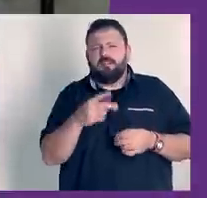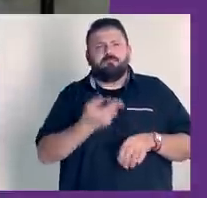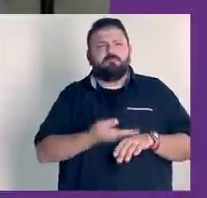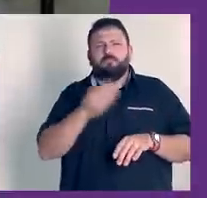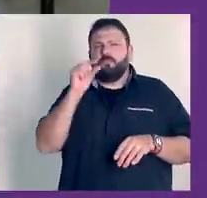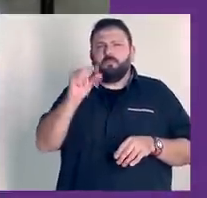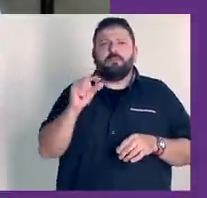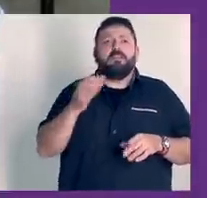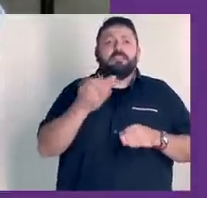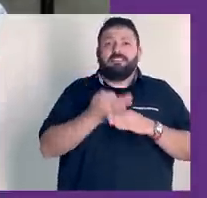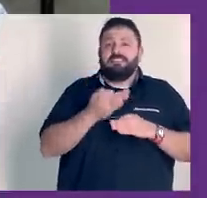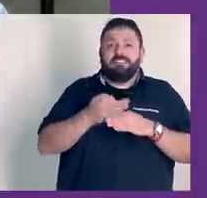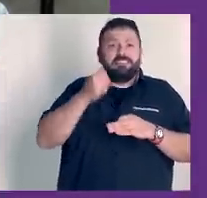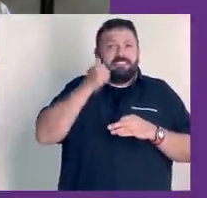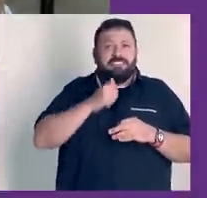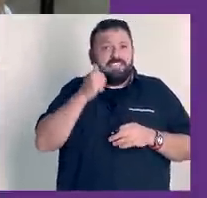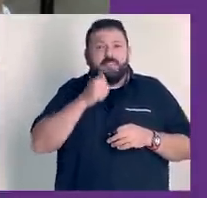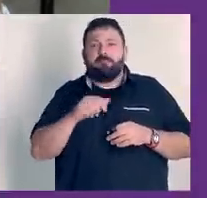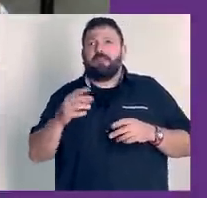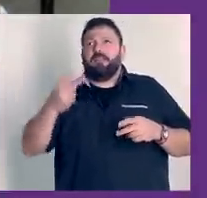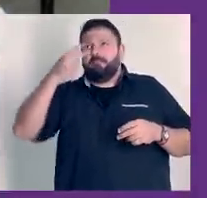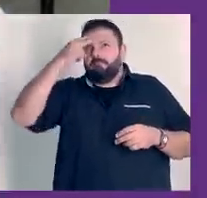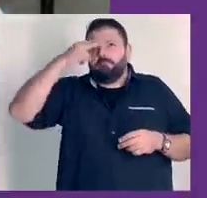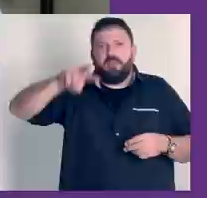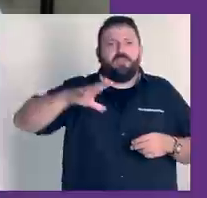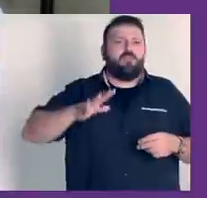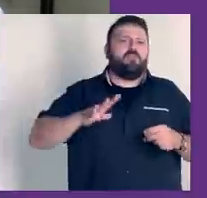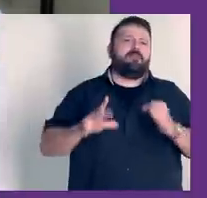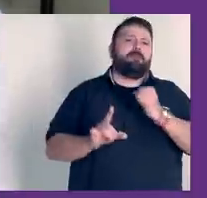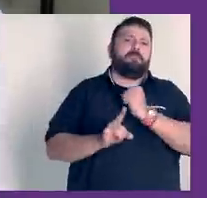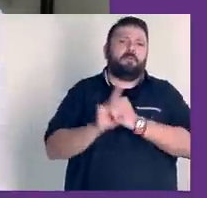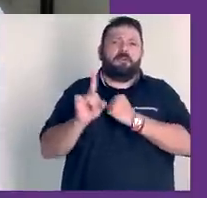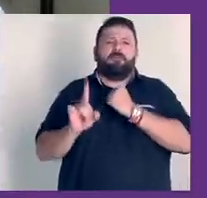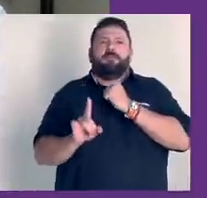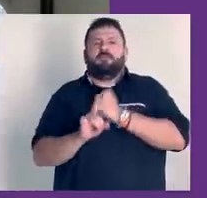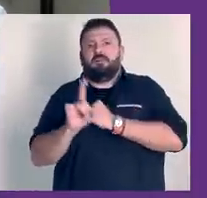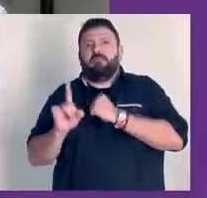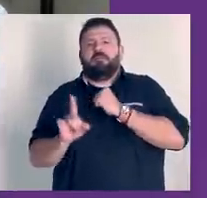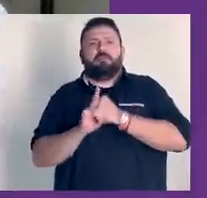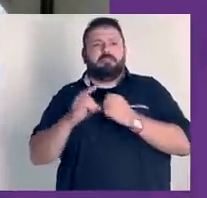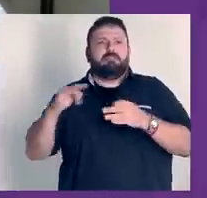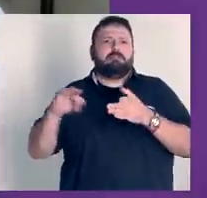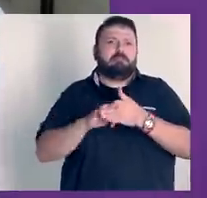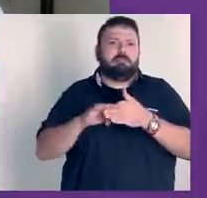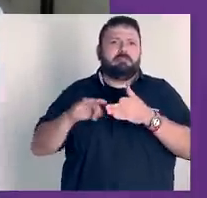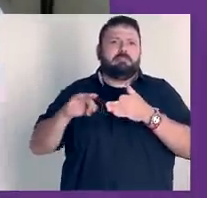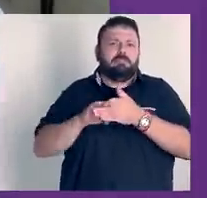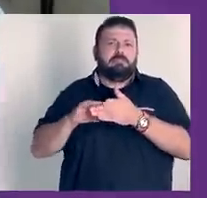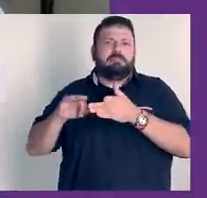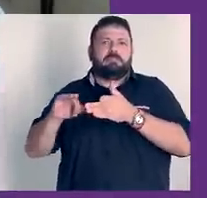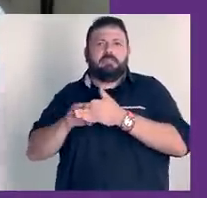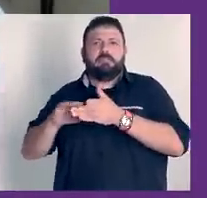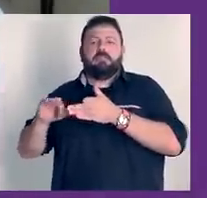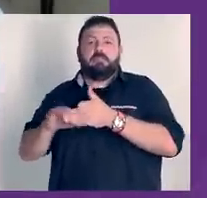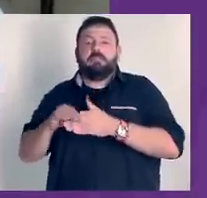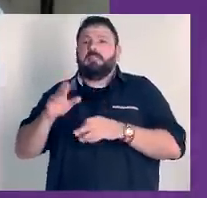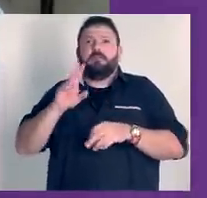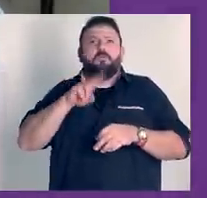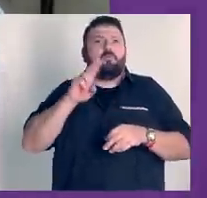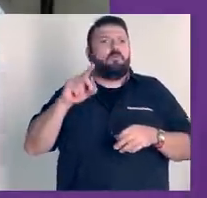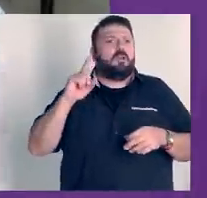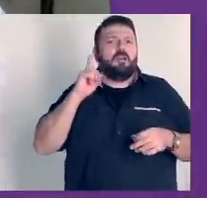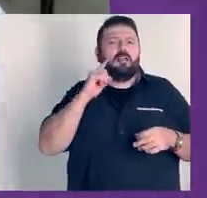nos ha tocado vivir en México con crisis. Nunca he oído que estemos en abundancia, ni mucho menos, ¿verdad? Y hoy no es la excepción. Pero